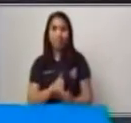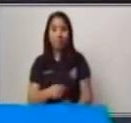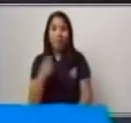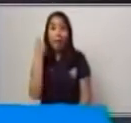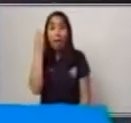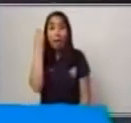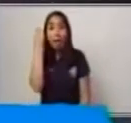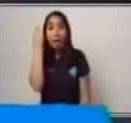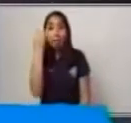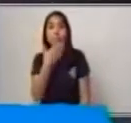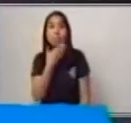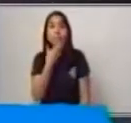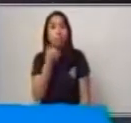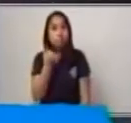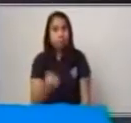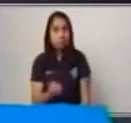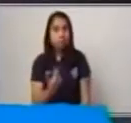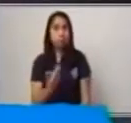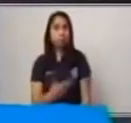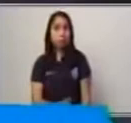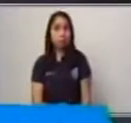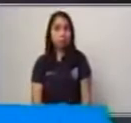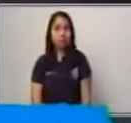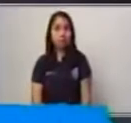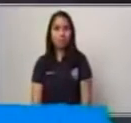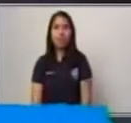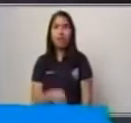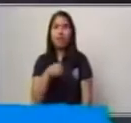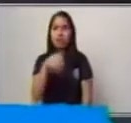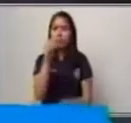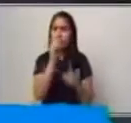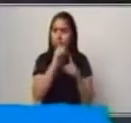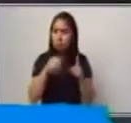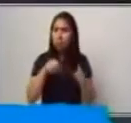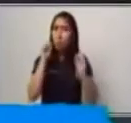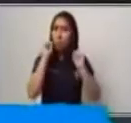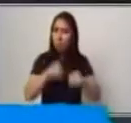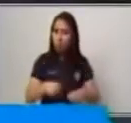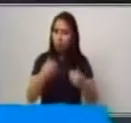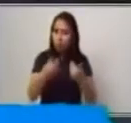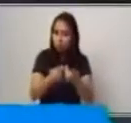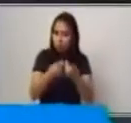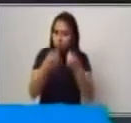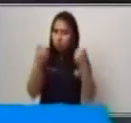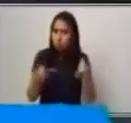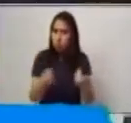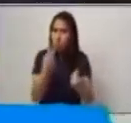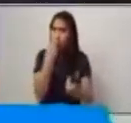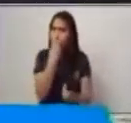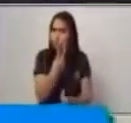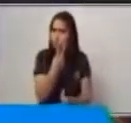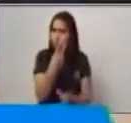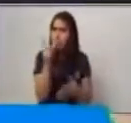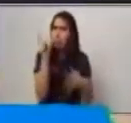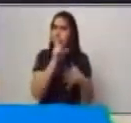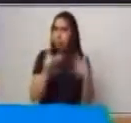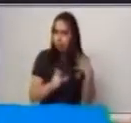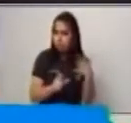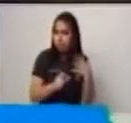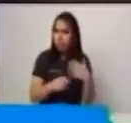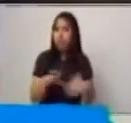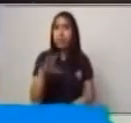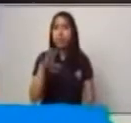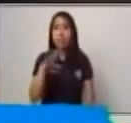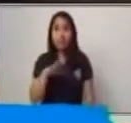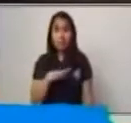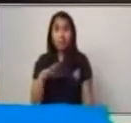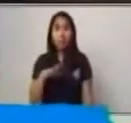puede dividirse en dos. Primero tenemos la oración unimembre.